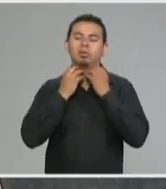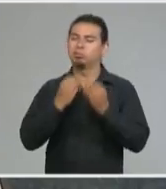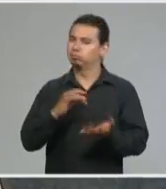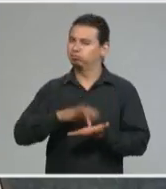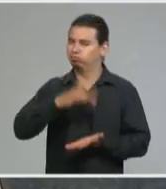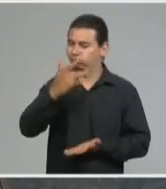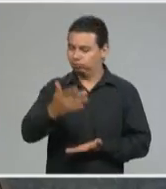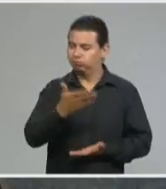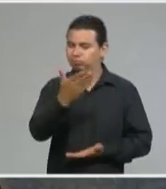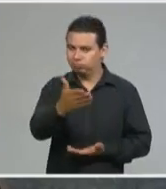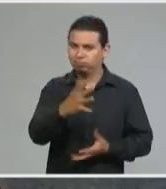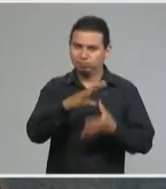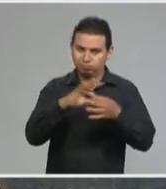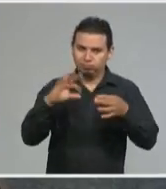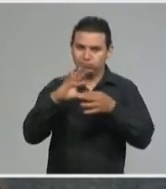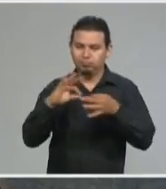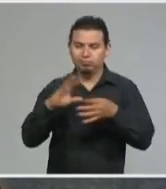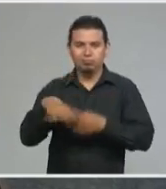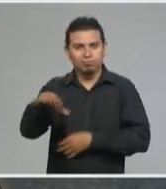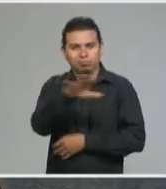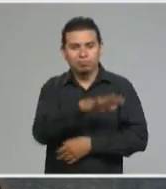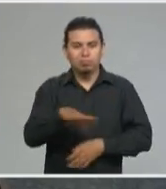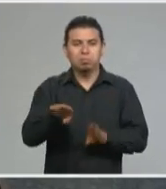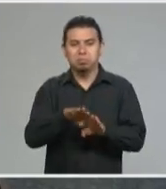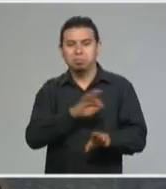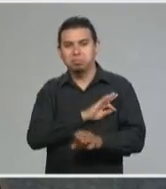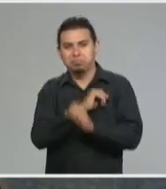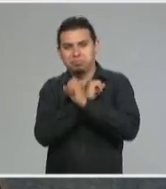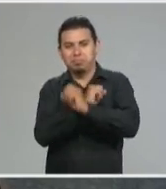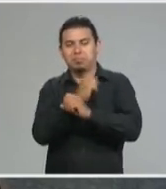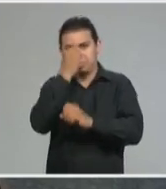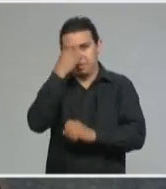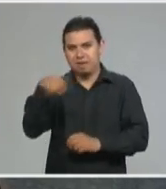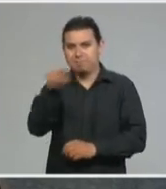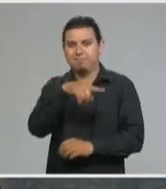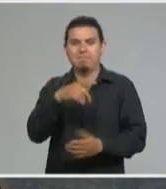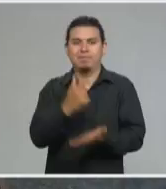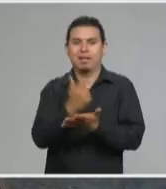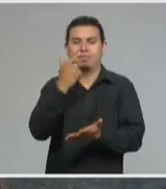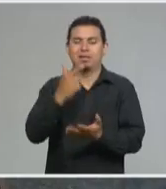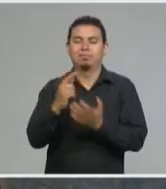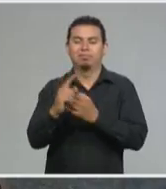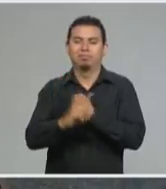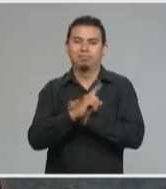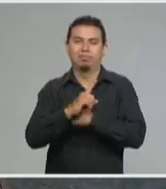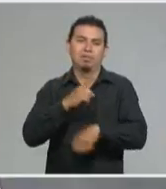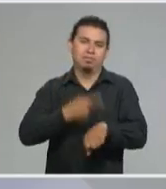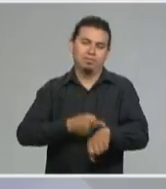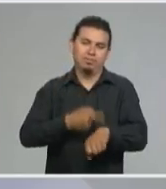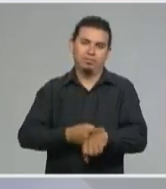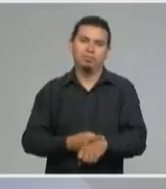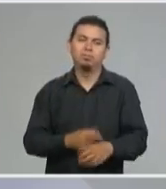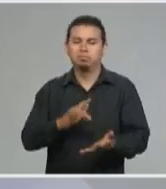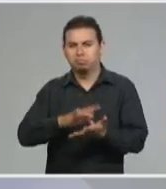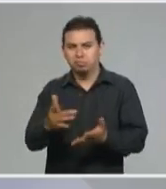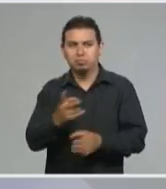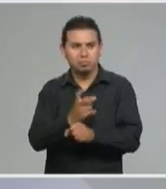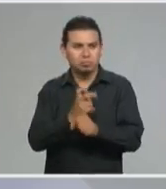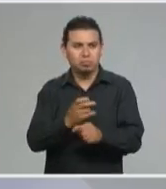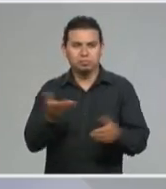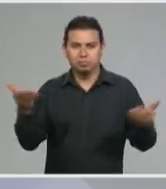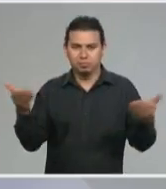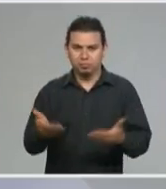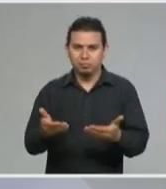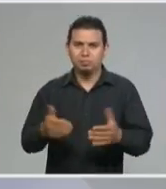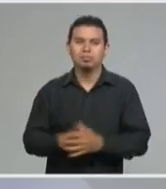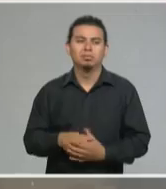ayude a explicarle a la ciudadanía y a prevenir, que al final de cuentas esta, me parece, es la función de todos. Al contrario, te agradezco mucho. Muchas